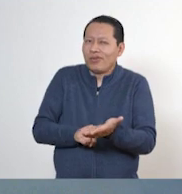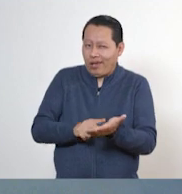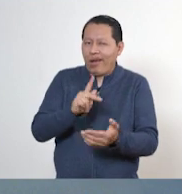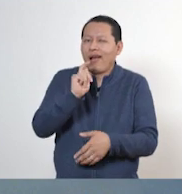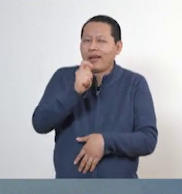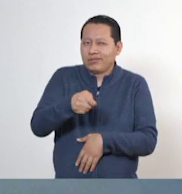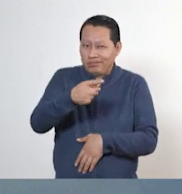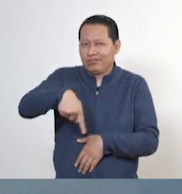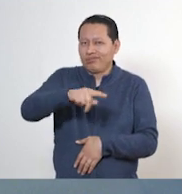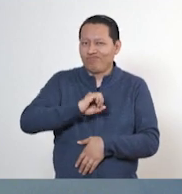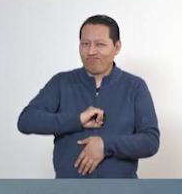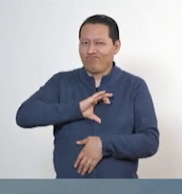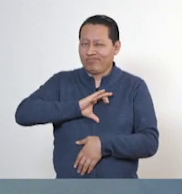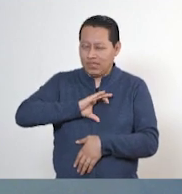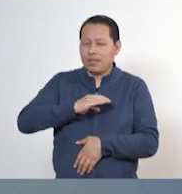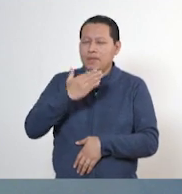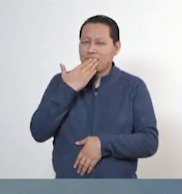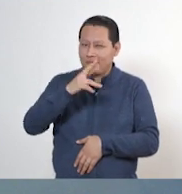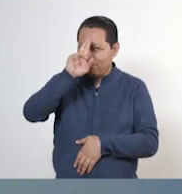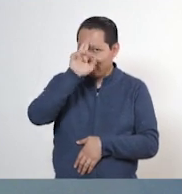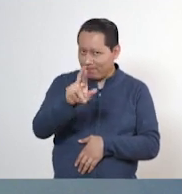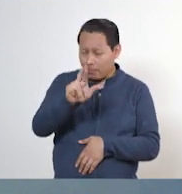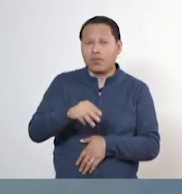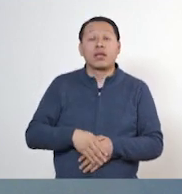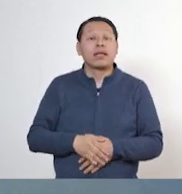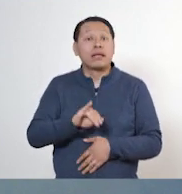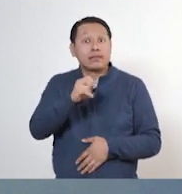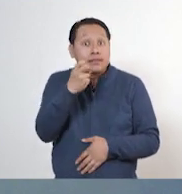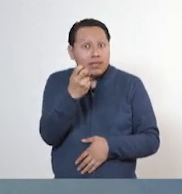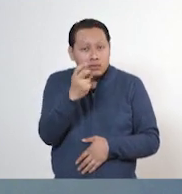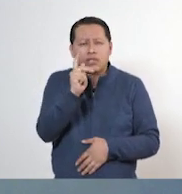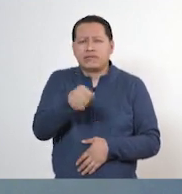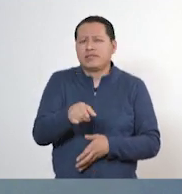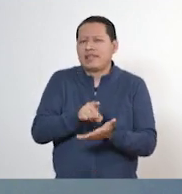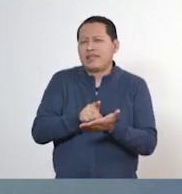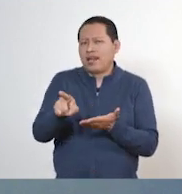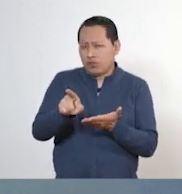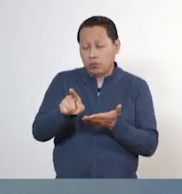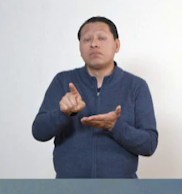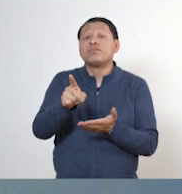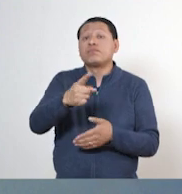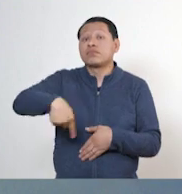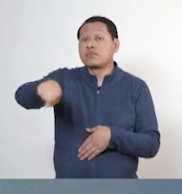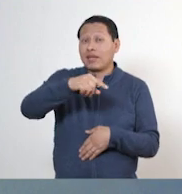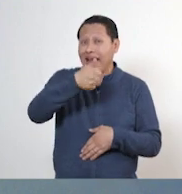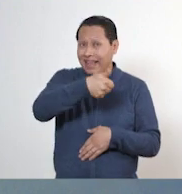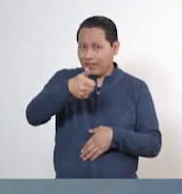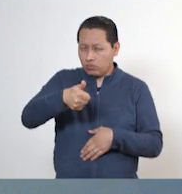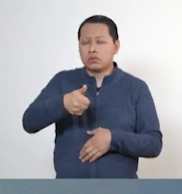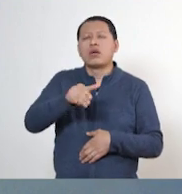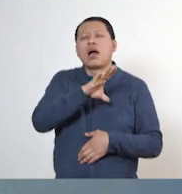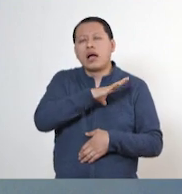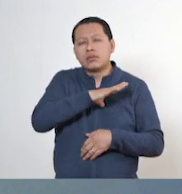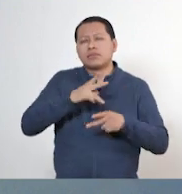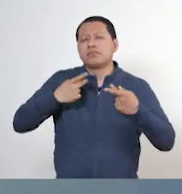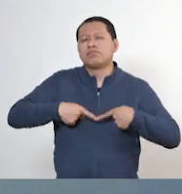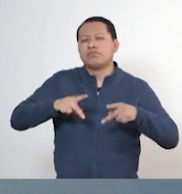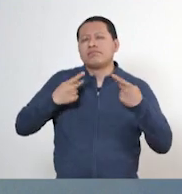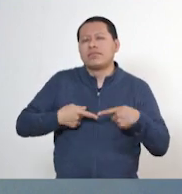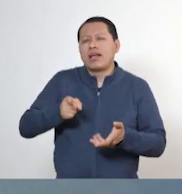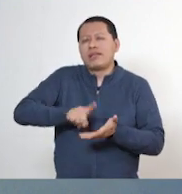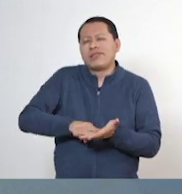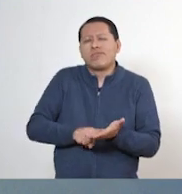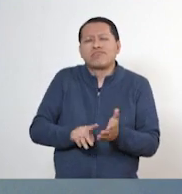recuerdas, Coral. Y bueno, por eso la libertad es un derecho que nos corresponde por nuestra dignidad humana y nos permite elegir